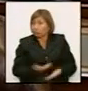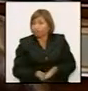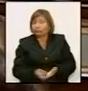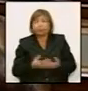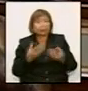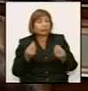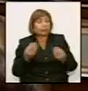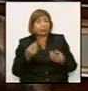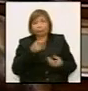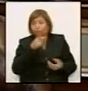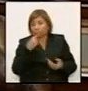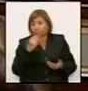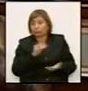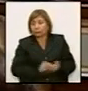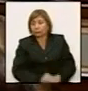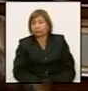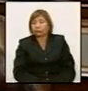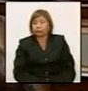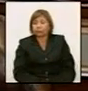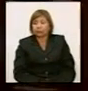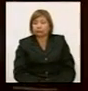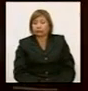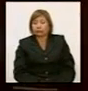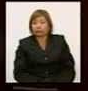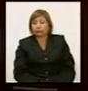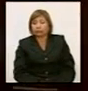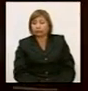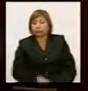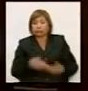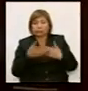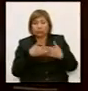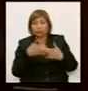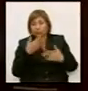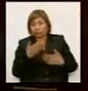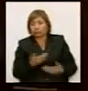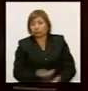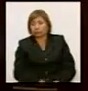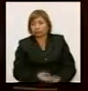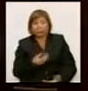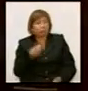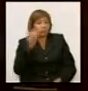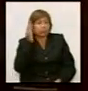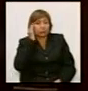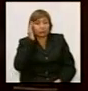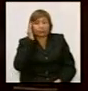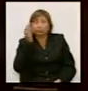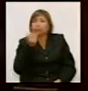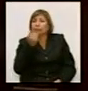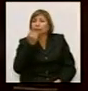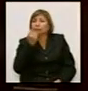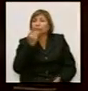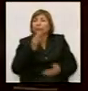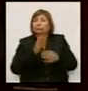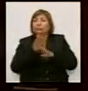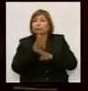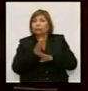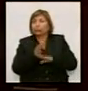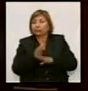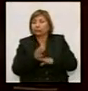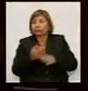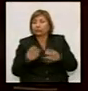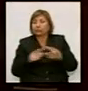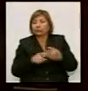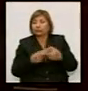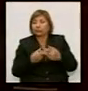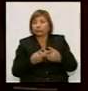de su gente lloró en sus escaños, porque no sabían a quién dirigirse para comenzar